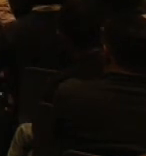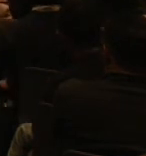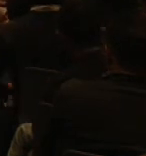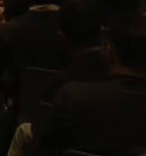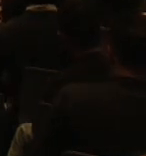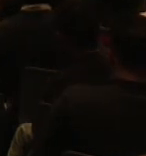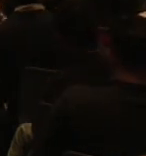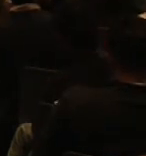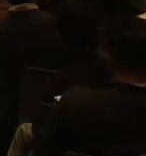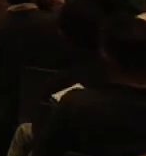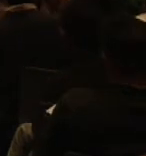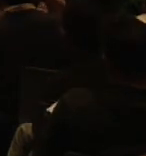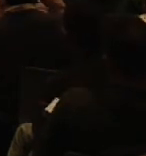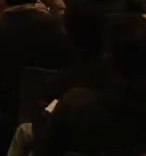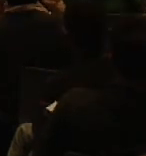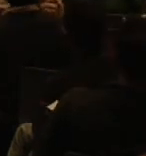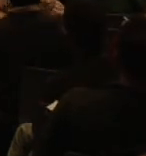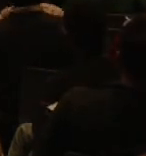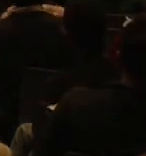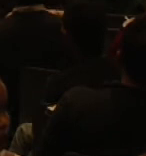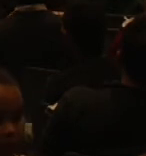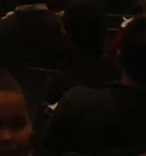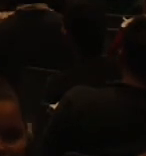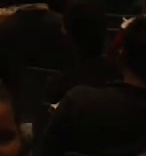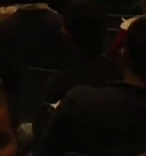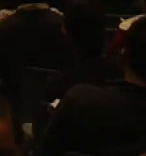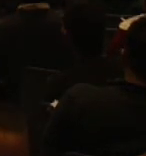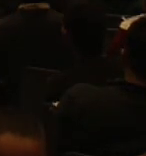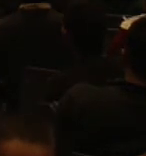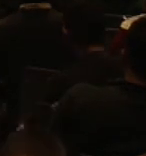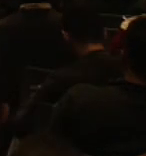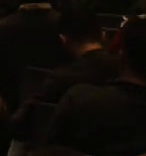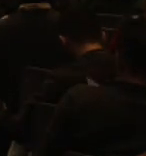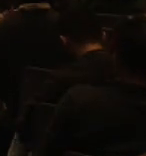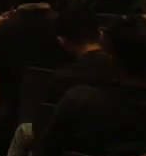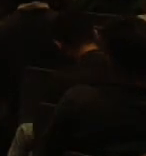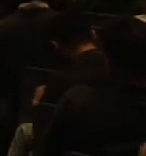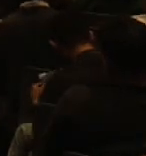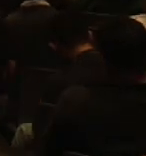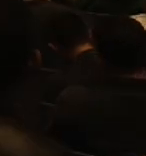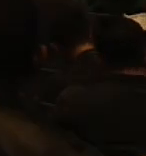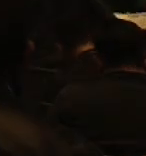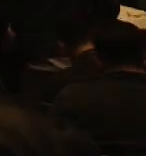Constanza Alarcón, quienes dialogarán con diferentes participantes del evento. Un aplauso, por favor.